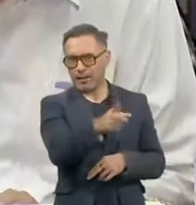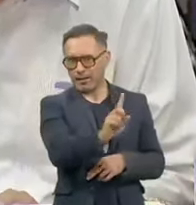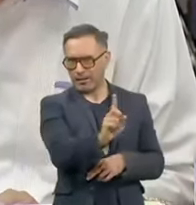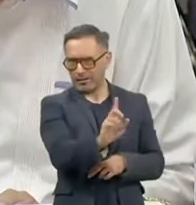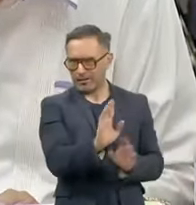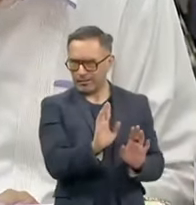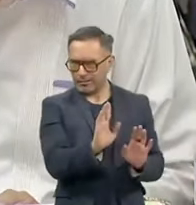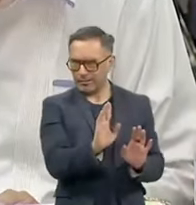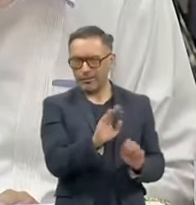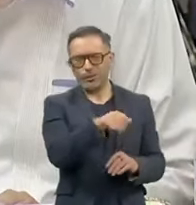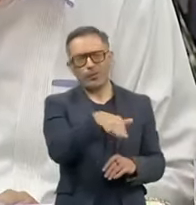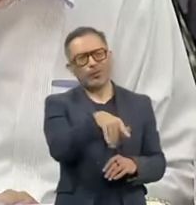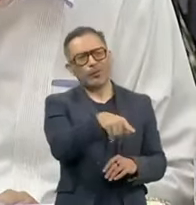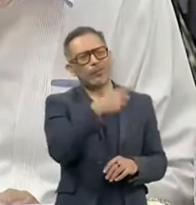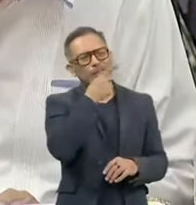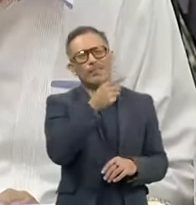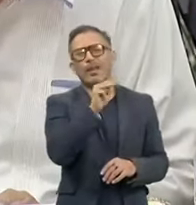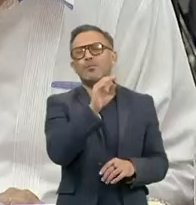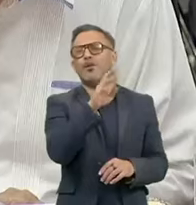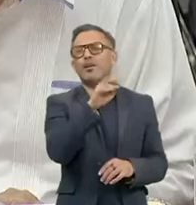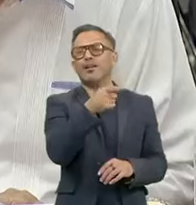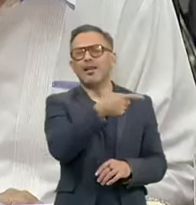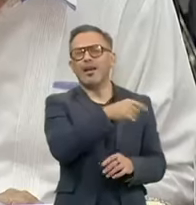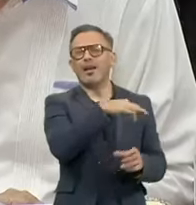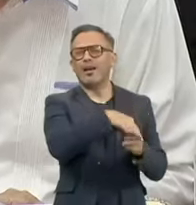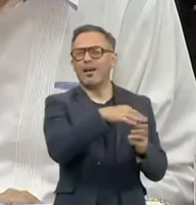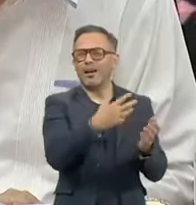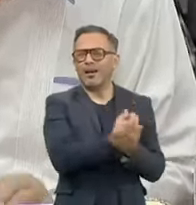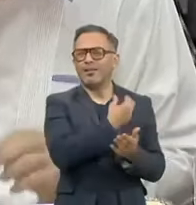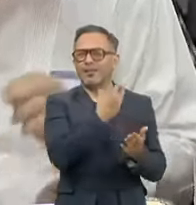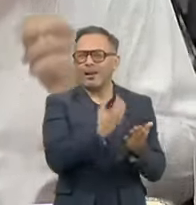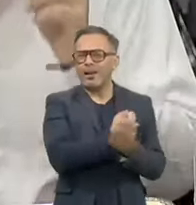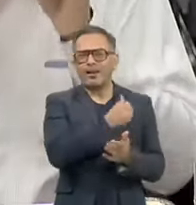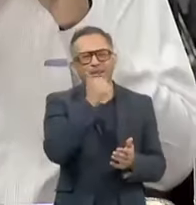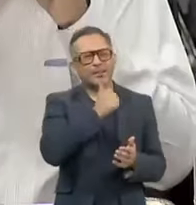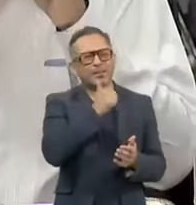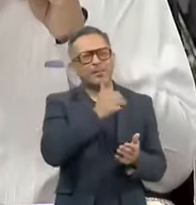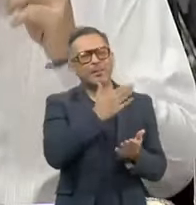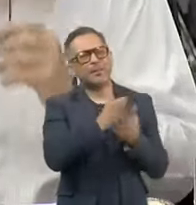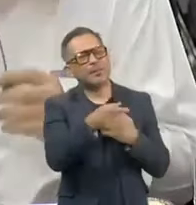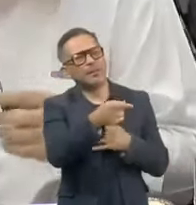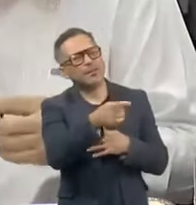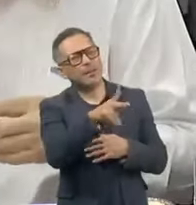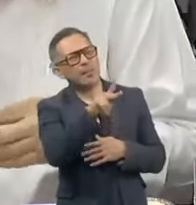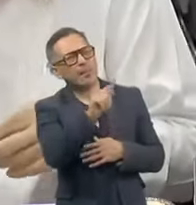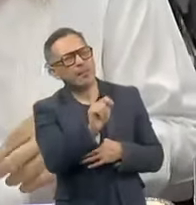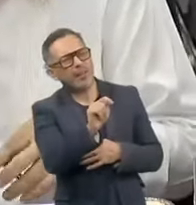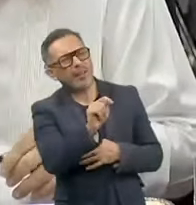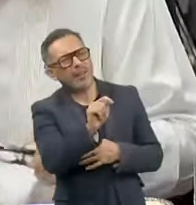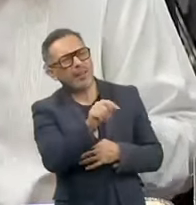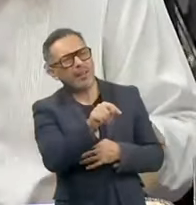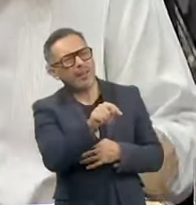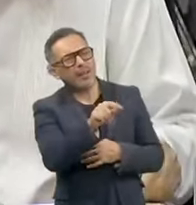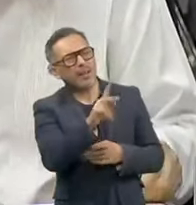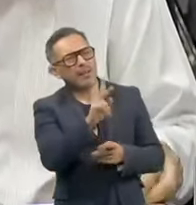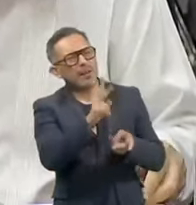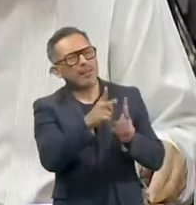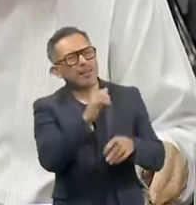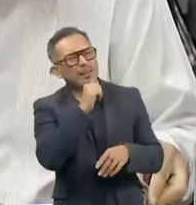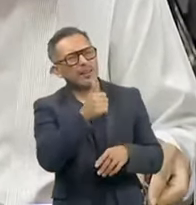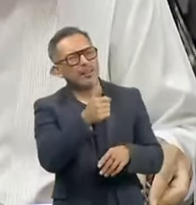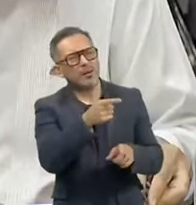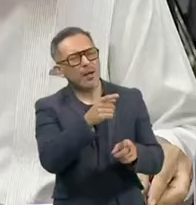Hablas de los triunfos de Morena todo el tiempo. ¿Por qué no hablas de los triunfos del PT? Ah, esa pregunta la respondo